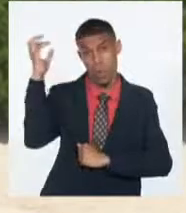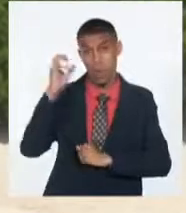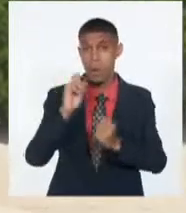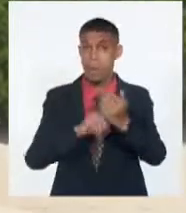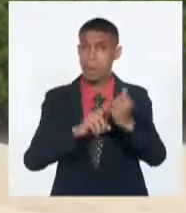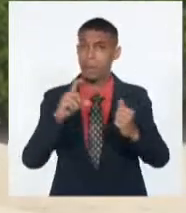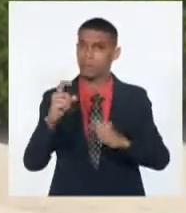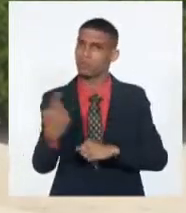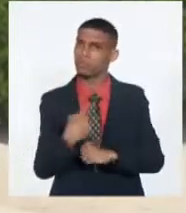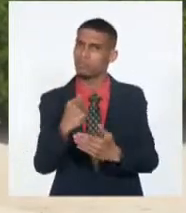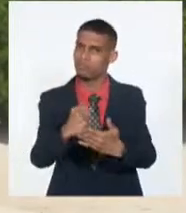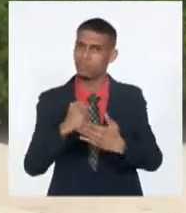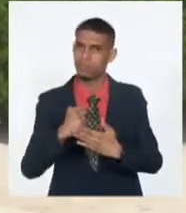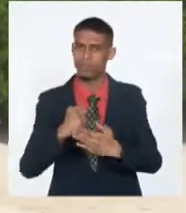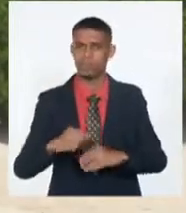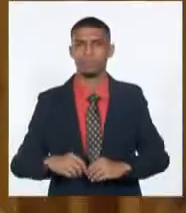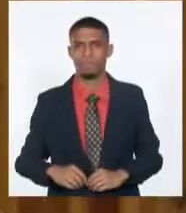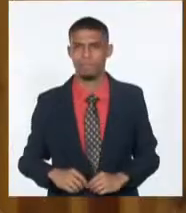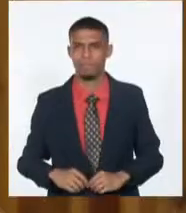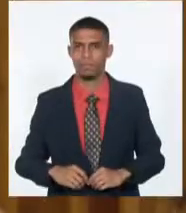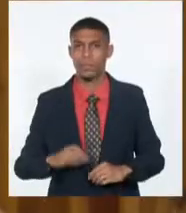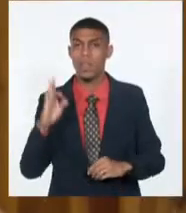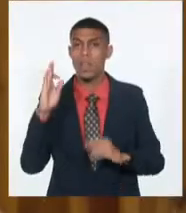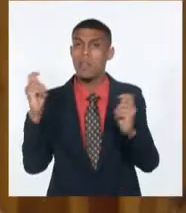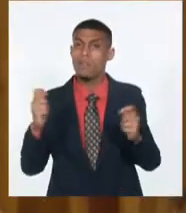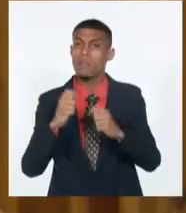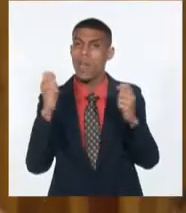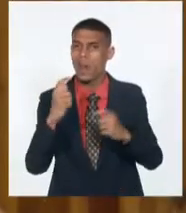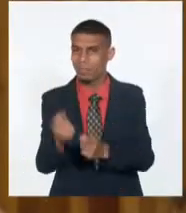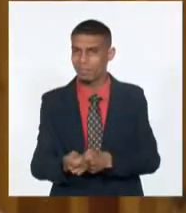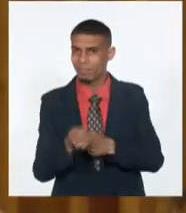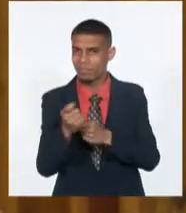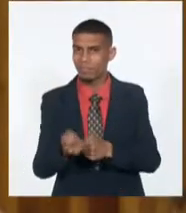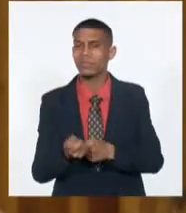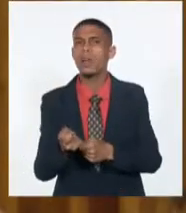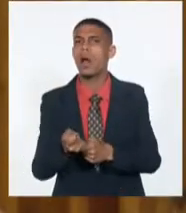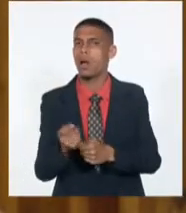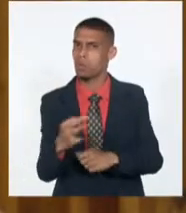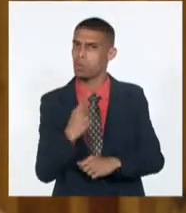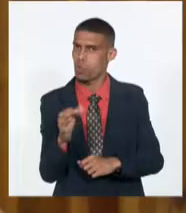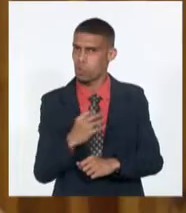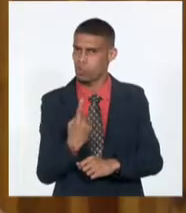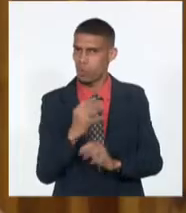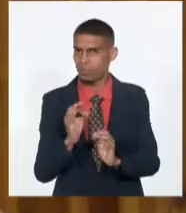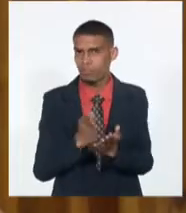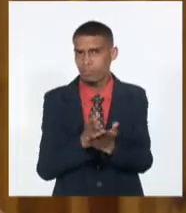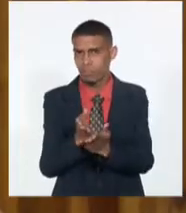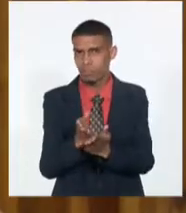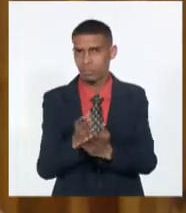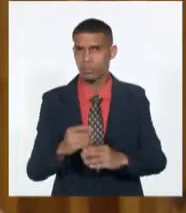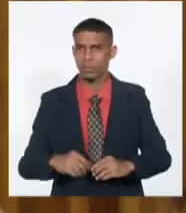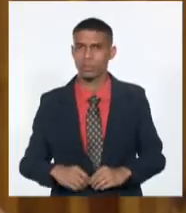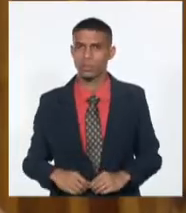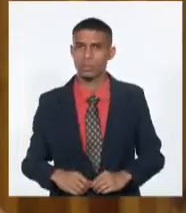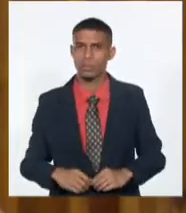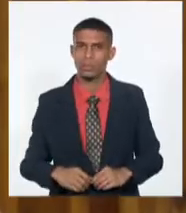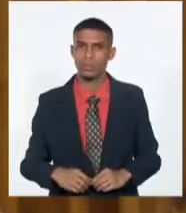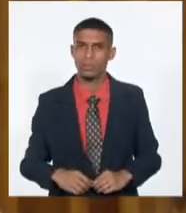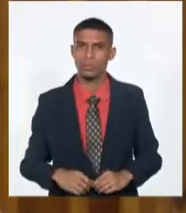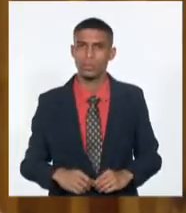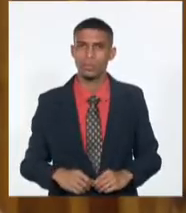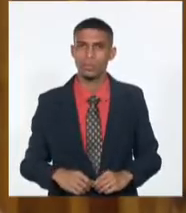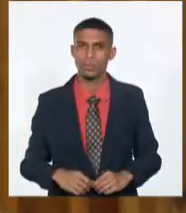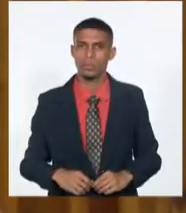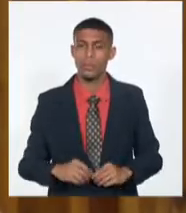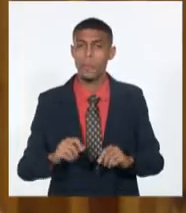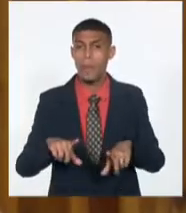mantenido todas las ferias agropecuarias. Esto es un municipio muy agropecuario donde los cultivos rústicos los cumplimos, el plan